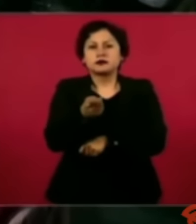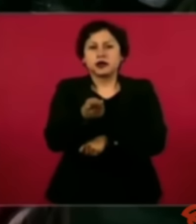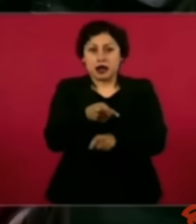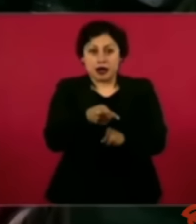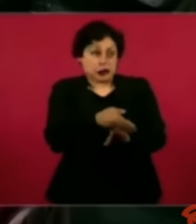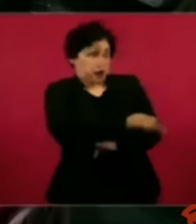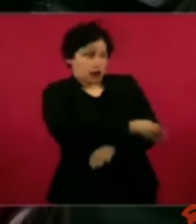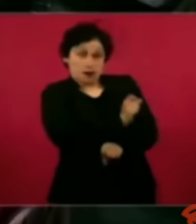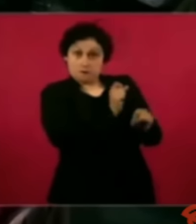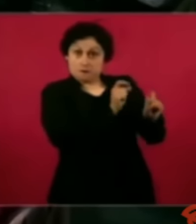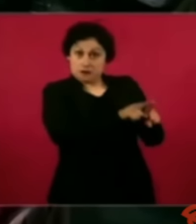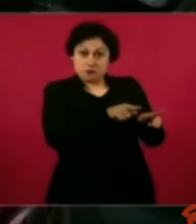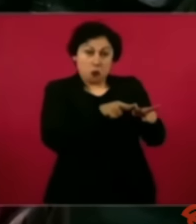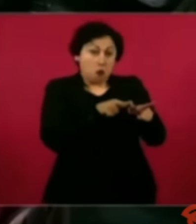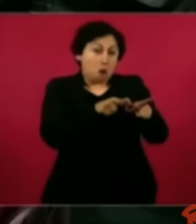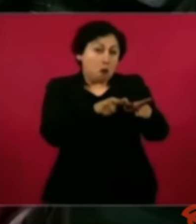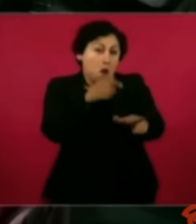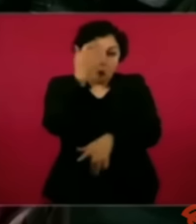estaríamos hoy